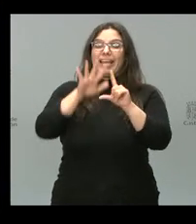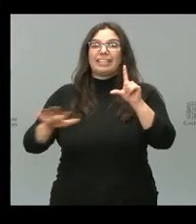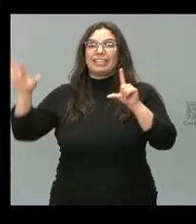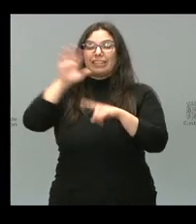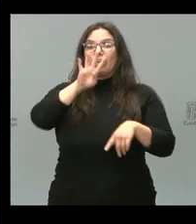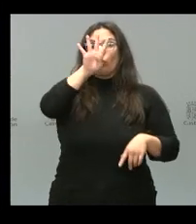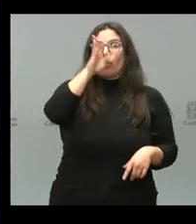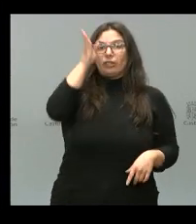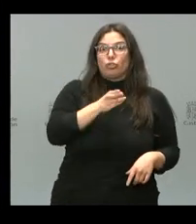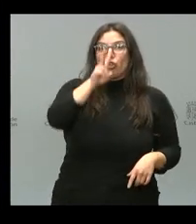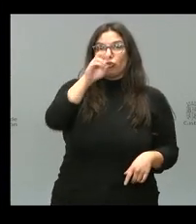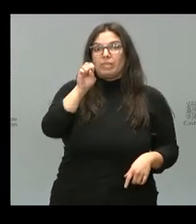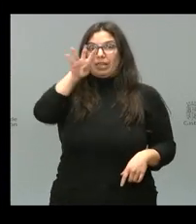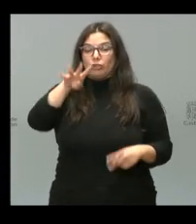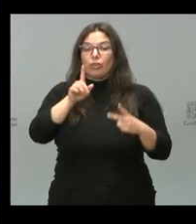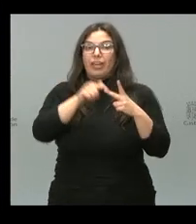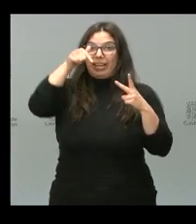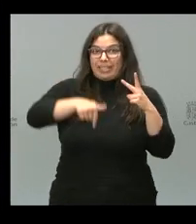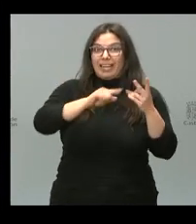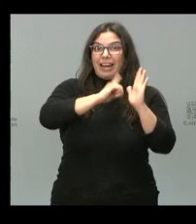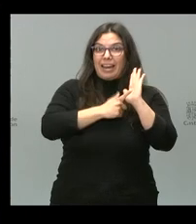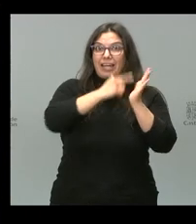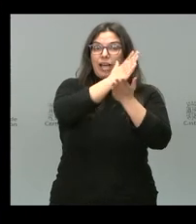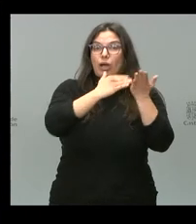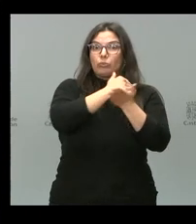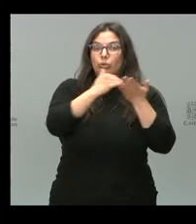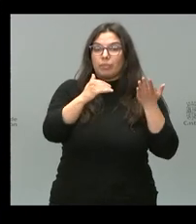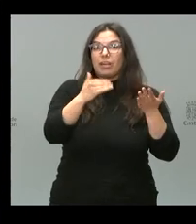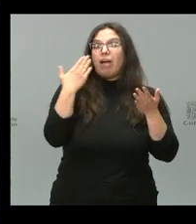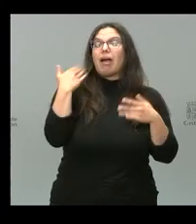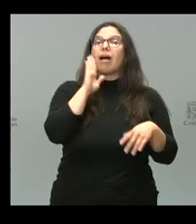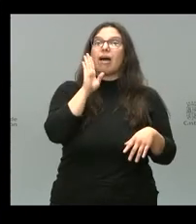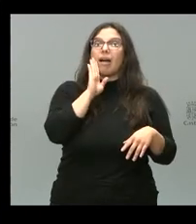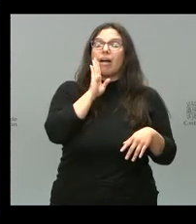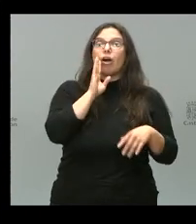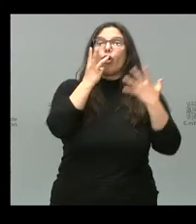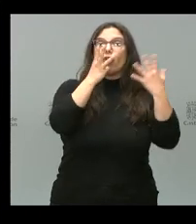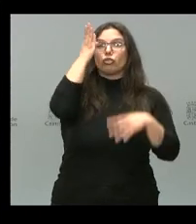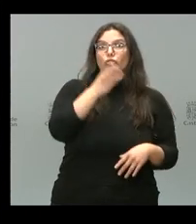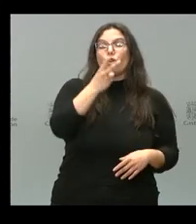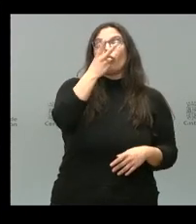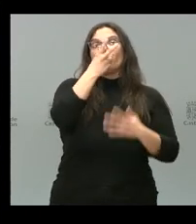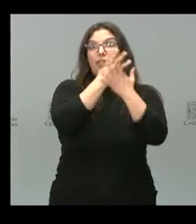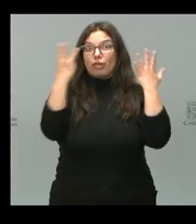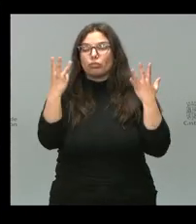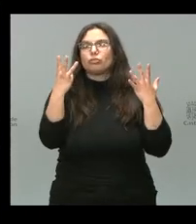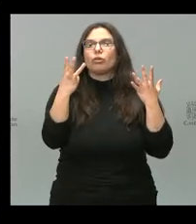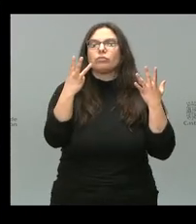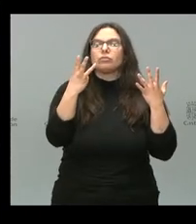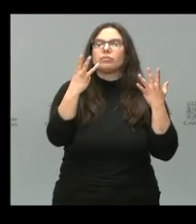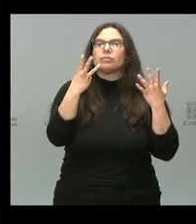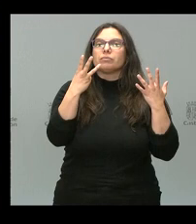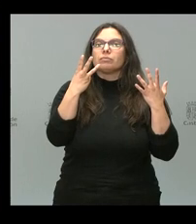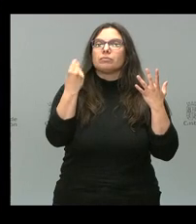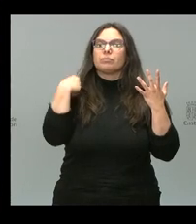del 4 del 14 y nuestra autonómica mencionada ocho dieciocho de Catorce recuerdo una